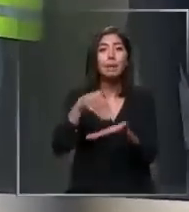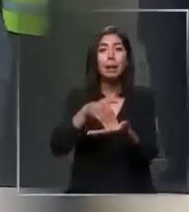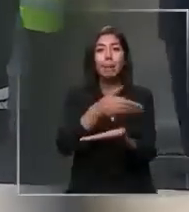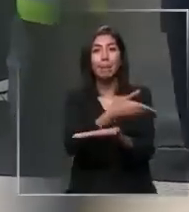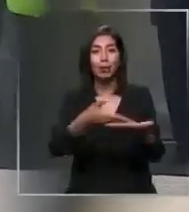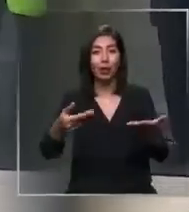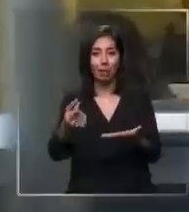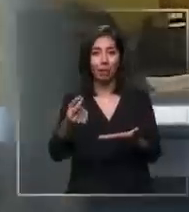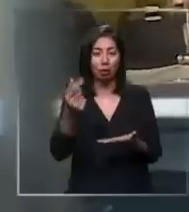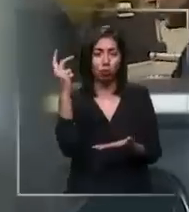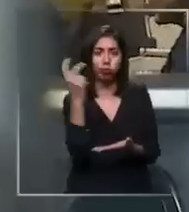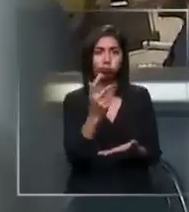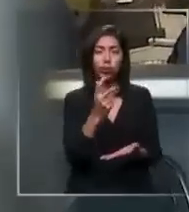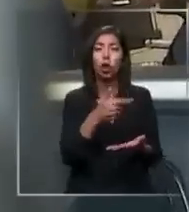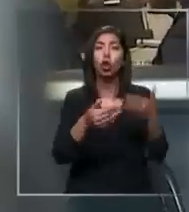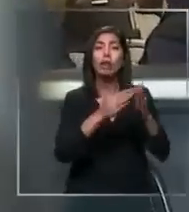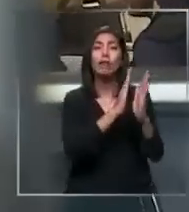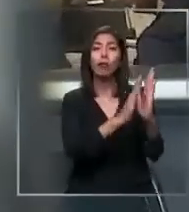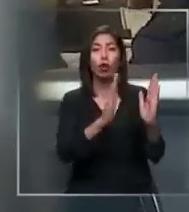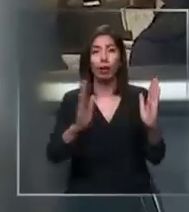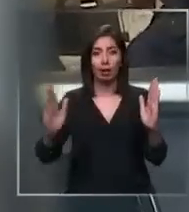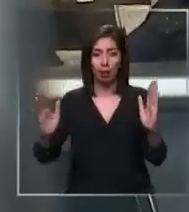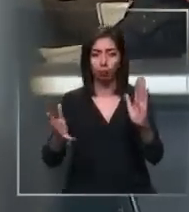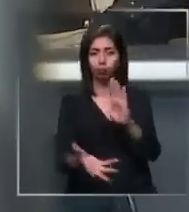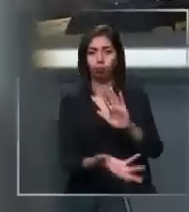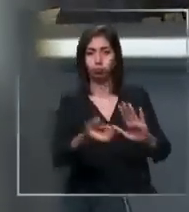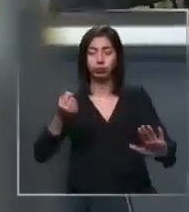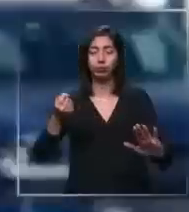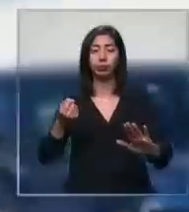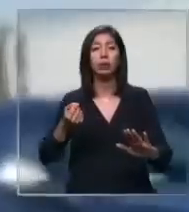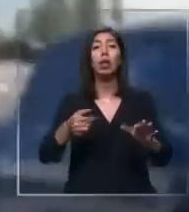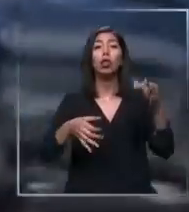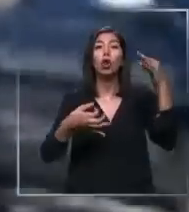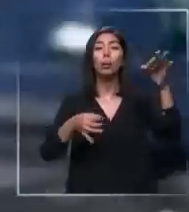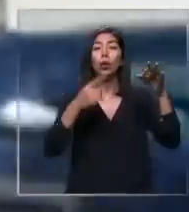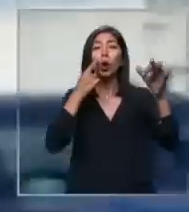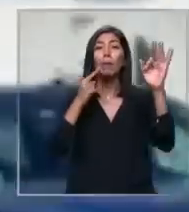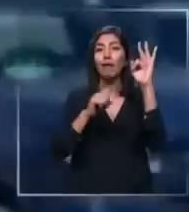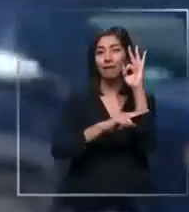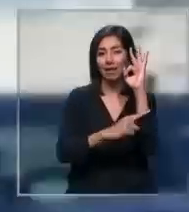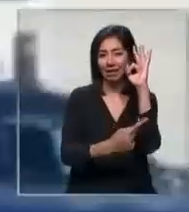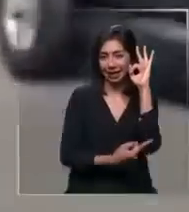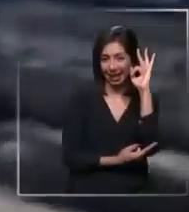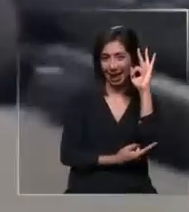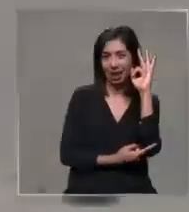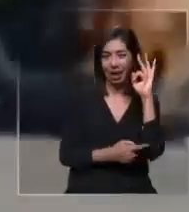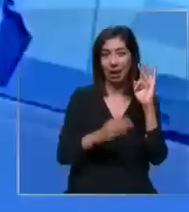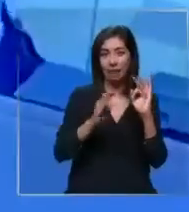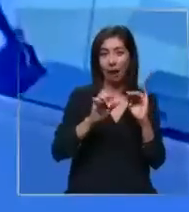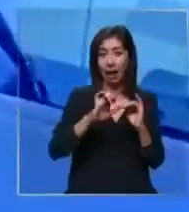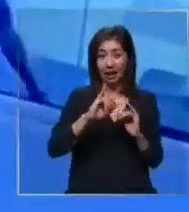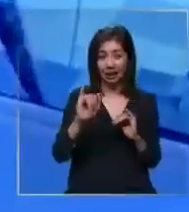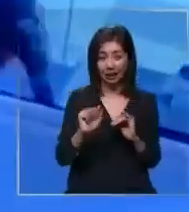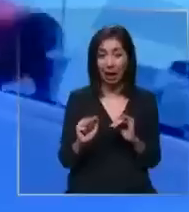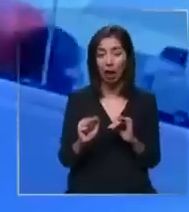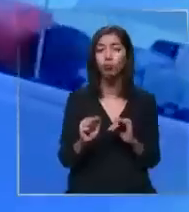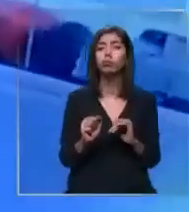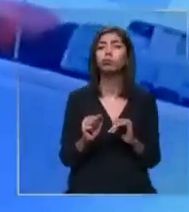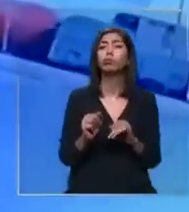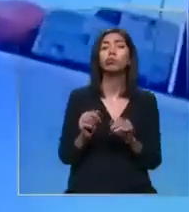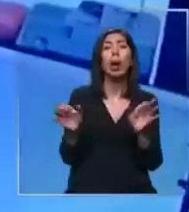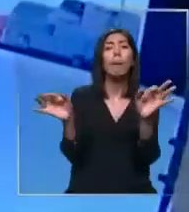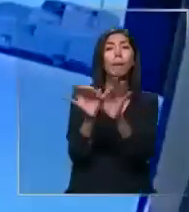pesos desde las bodegas de Lozán. Finalmente, en el documento, el fiscal Baeza solicita una serie de diligencias a un juez de garantía con el fin